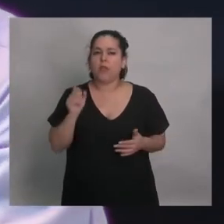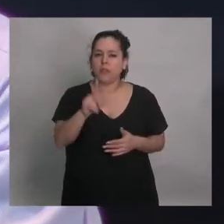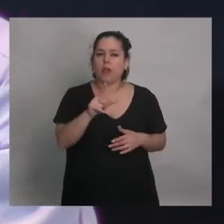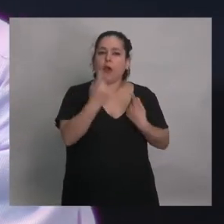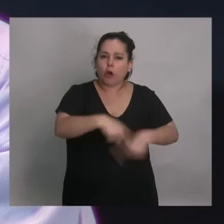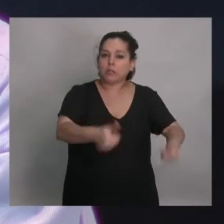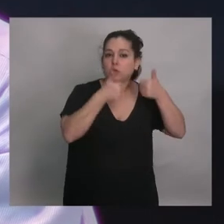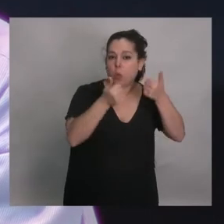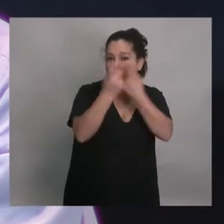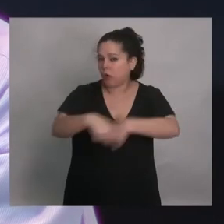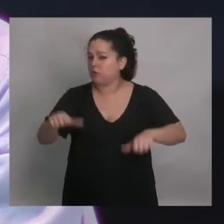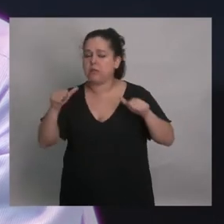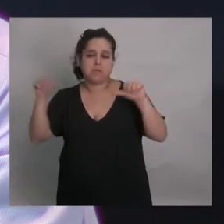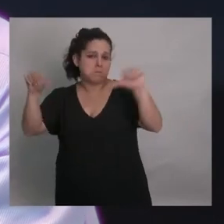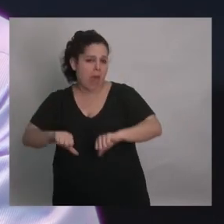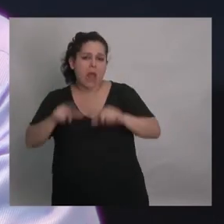también